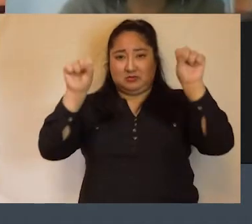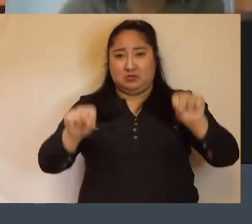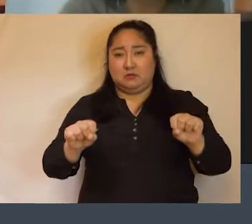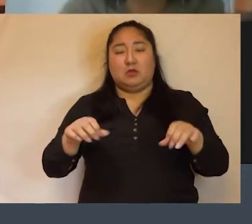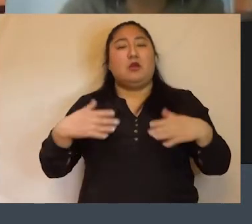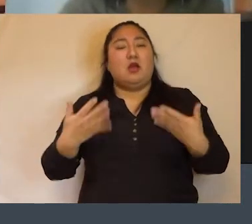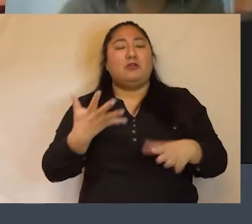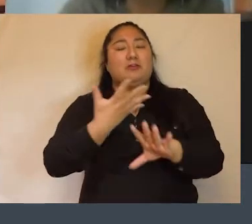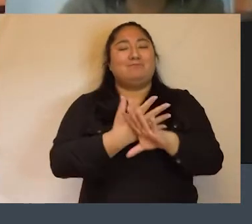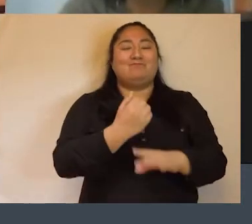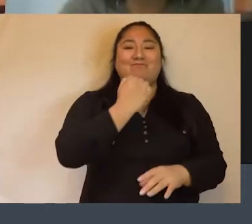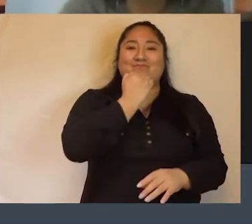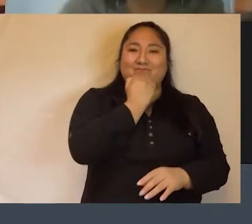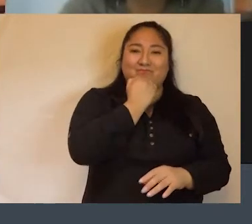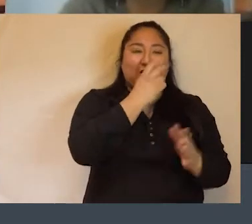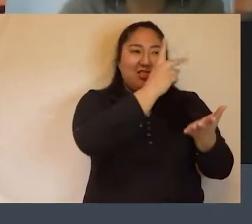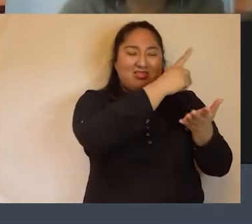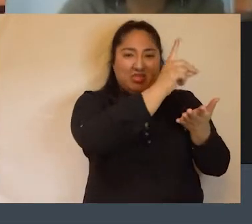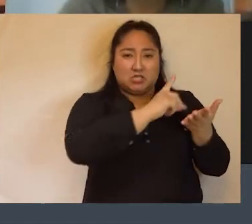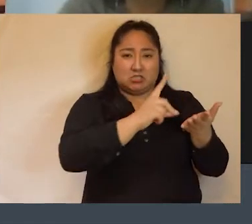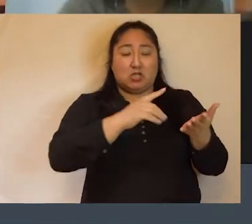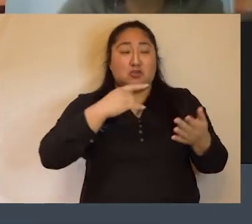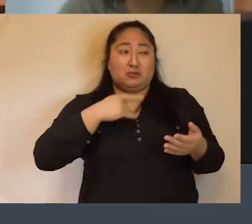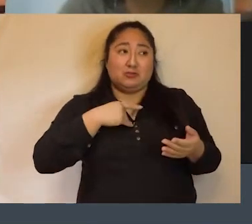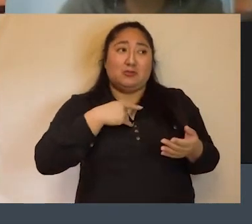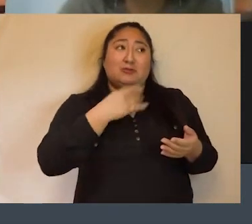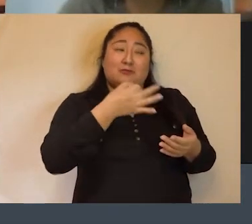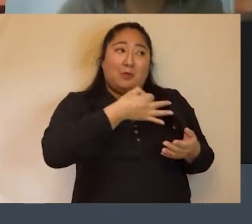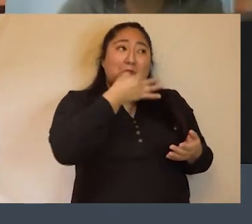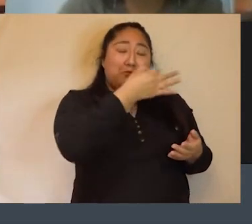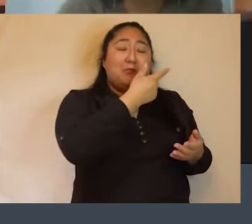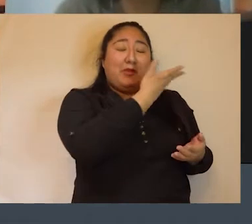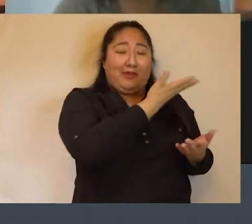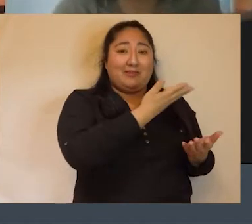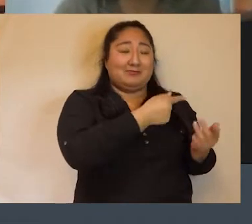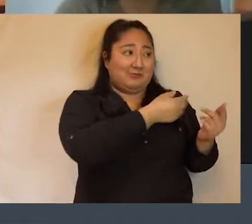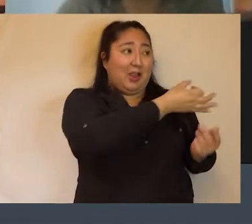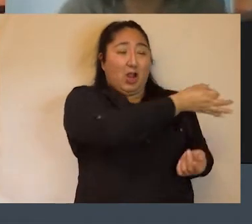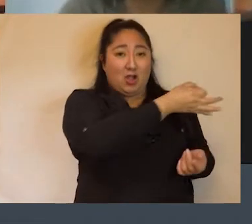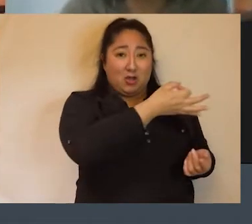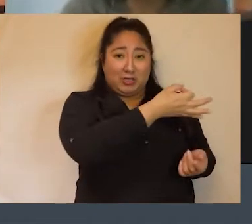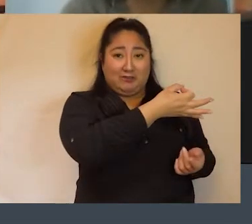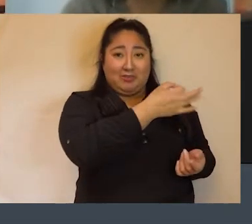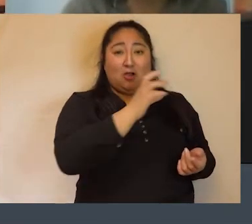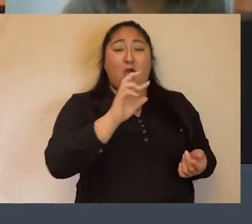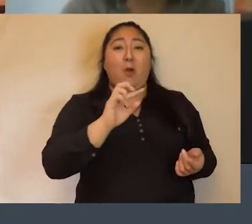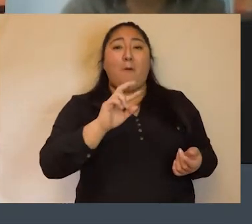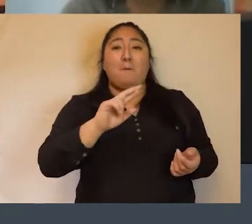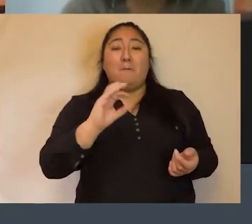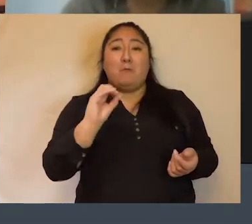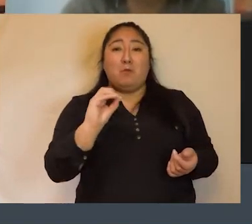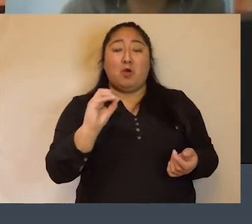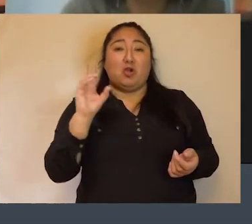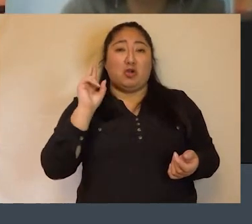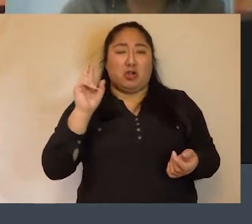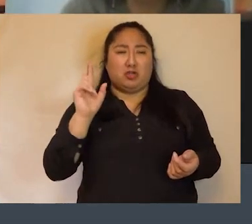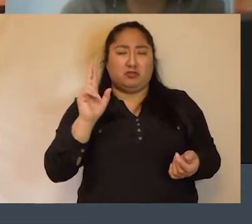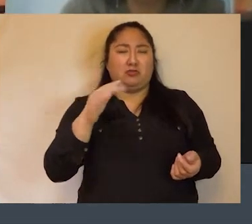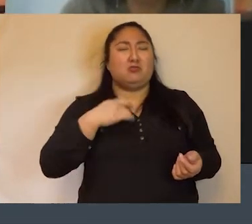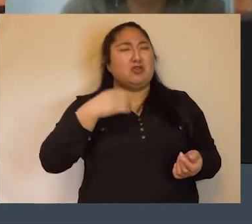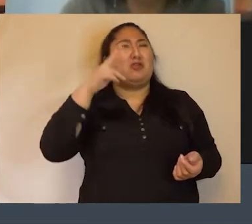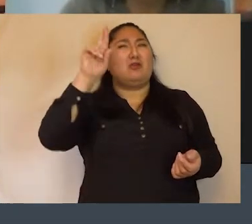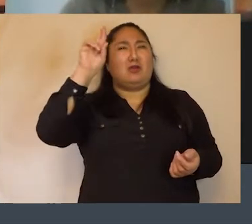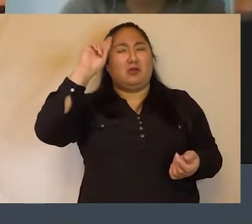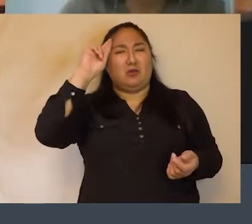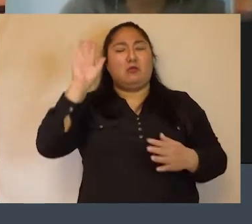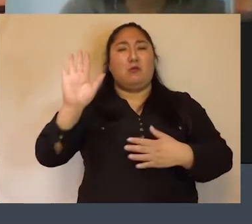sistema. Segundo, hay un error de diseño. Voy a corregir lo que dijo un poco el prorector. La promesa